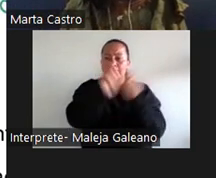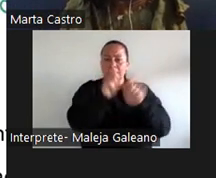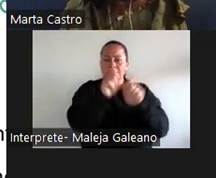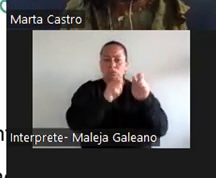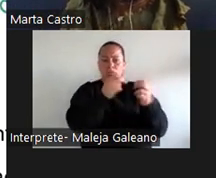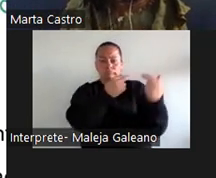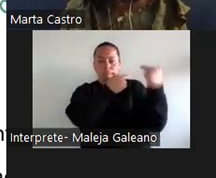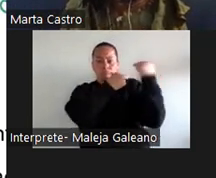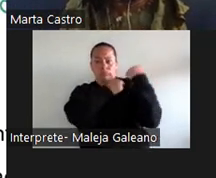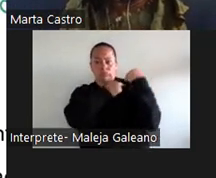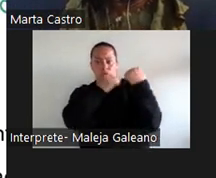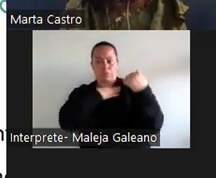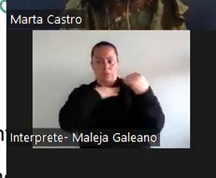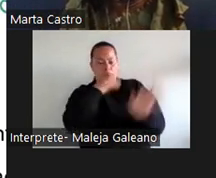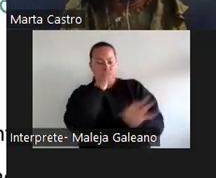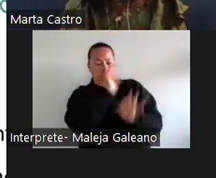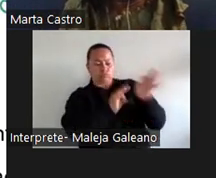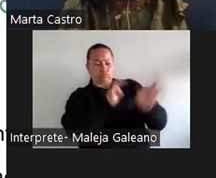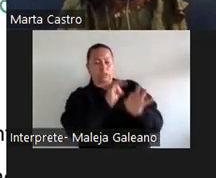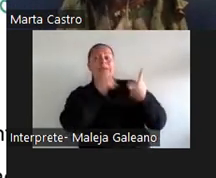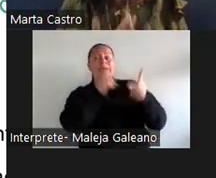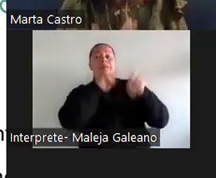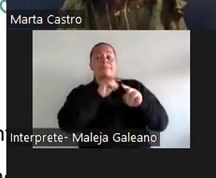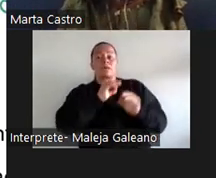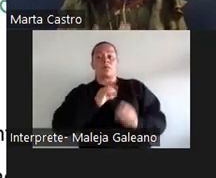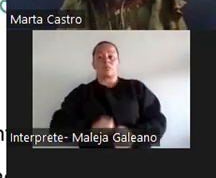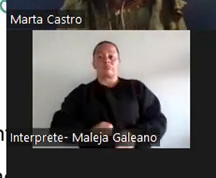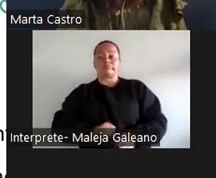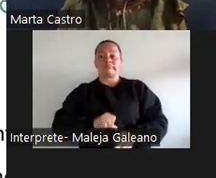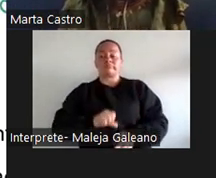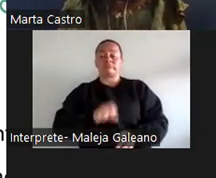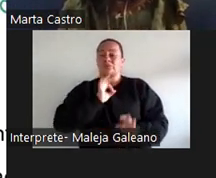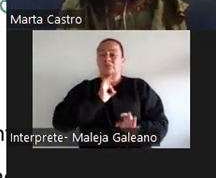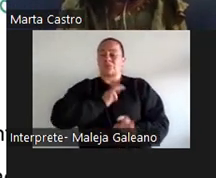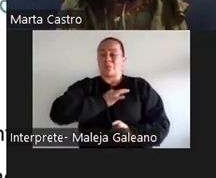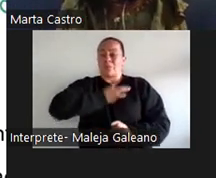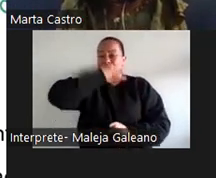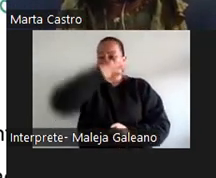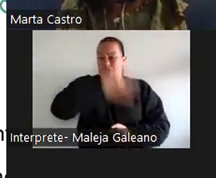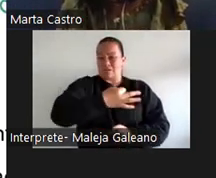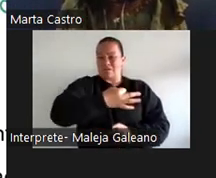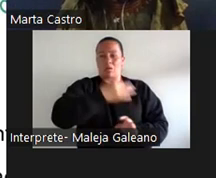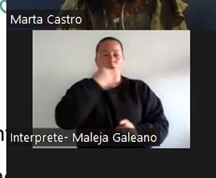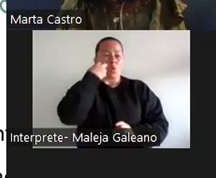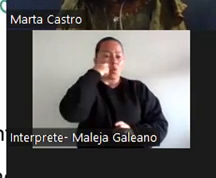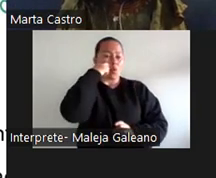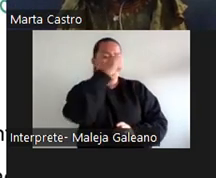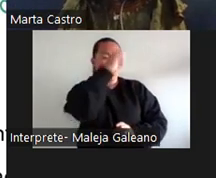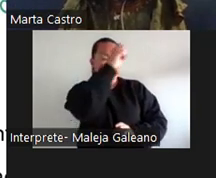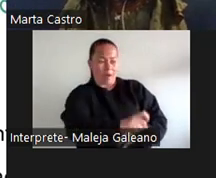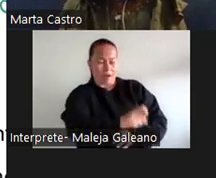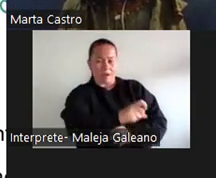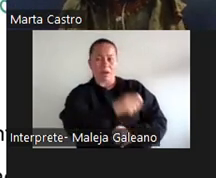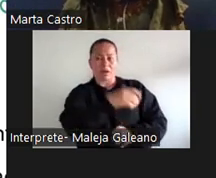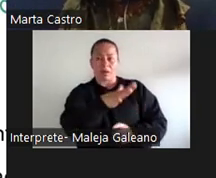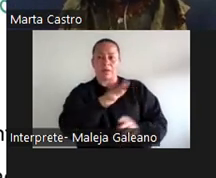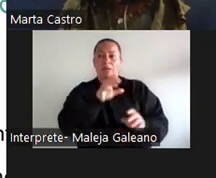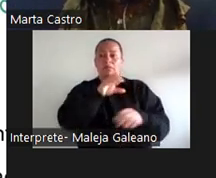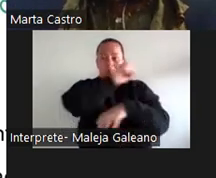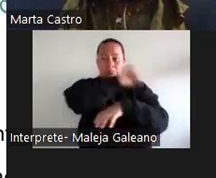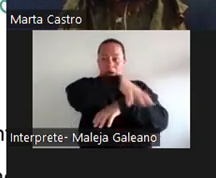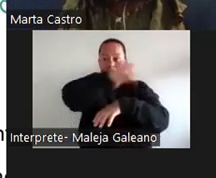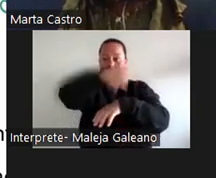fundamental de la dignidad humana cierto que sabemos que claro hay algunas poblaciones de especial protección